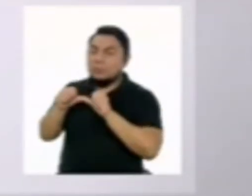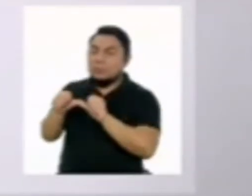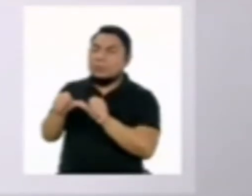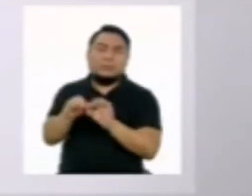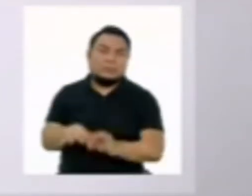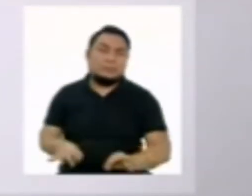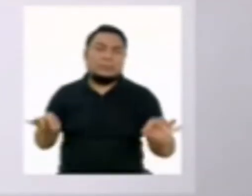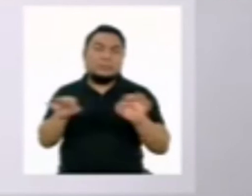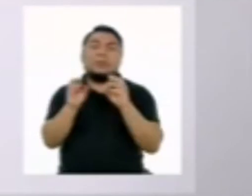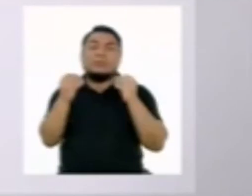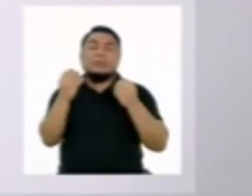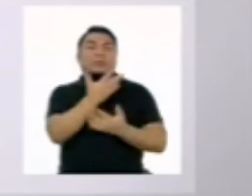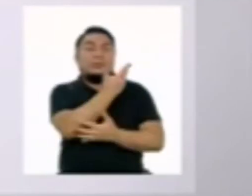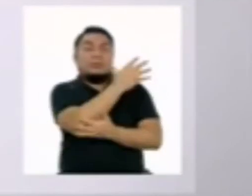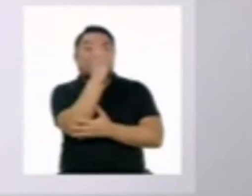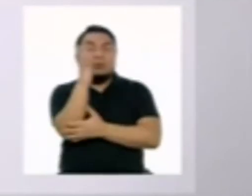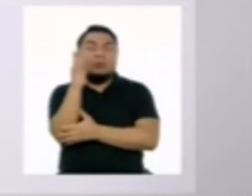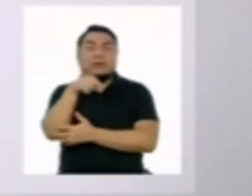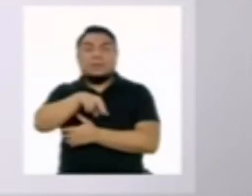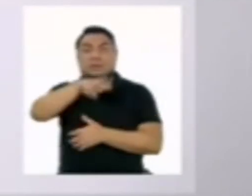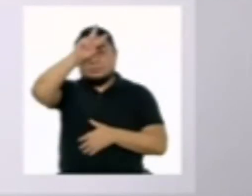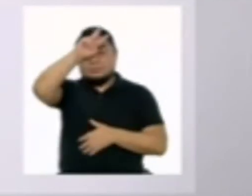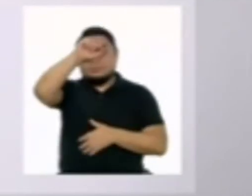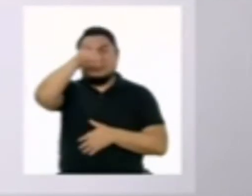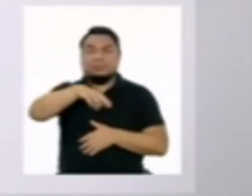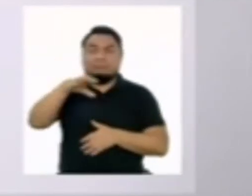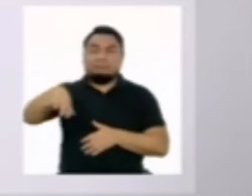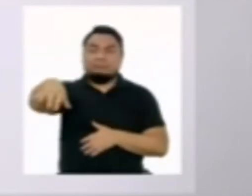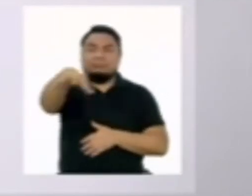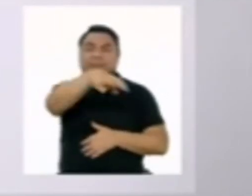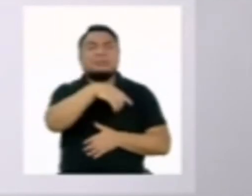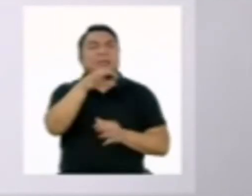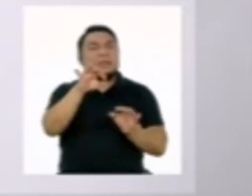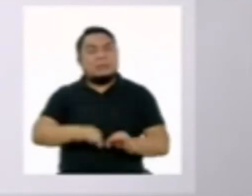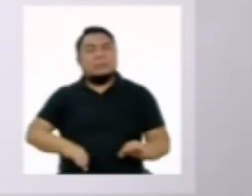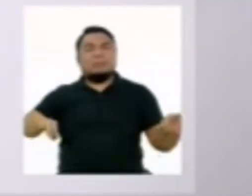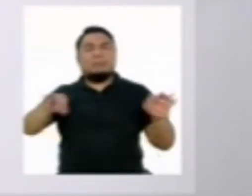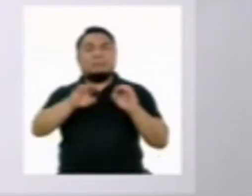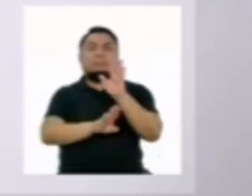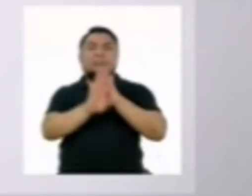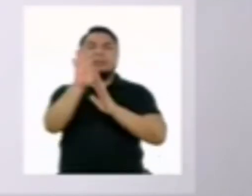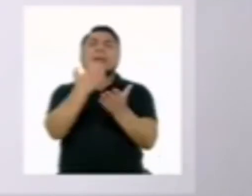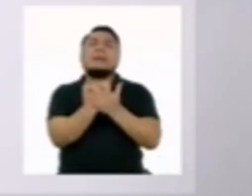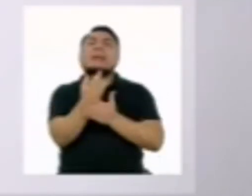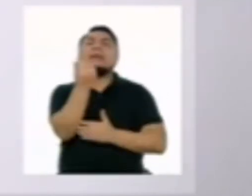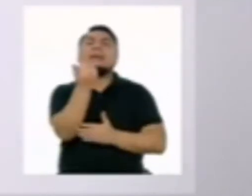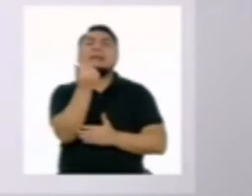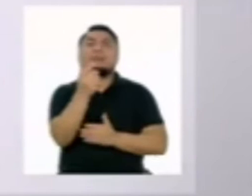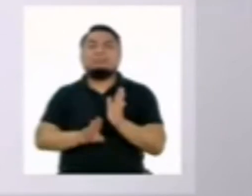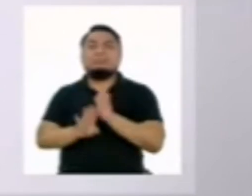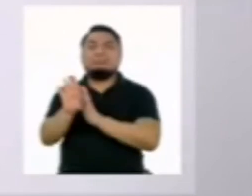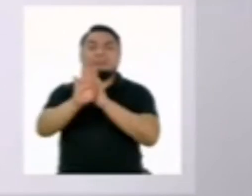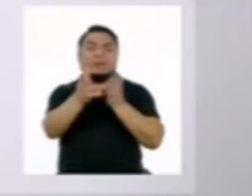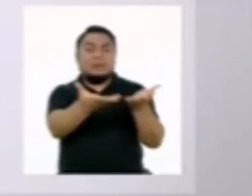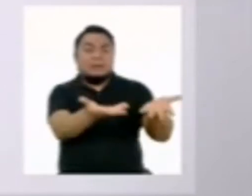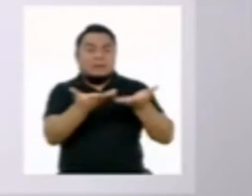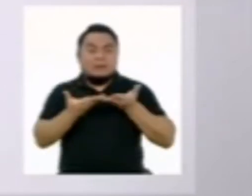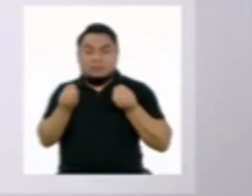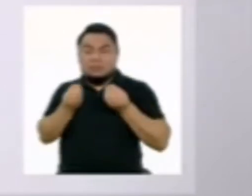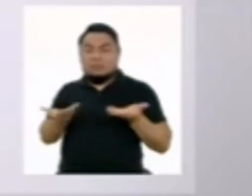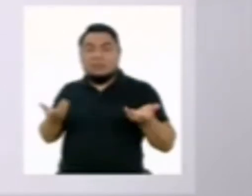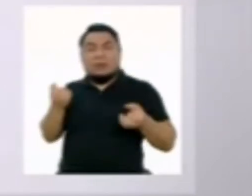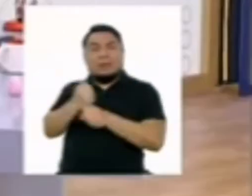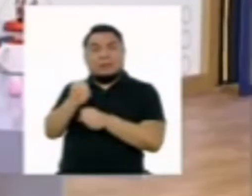clave porque la diversidad biológica de Perú es uno de los principales pilares de la economía y nos brinda recursos